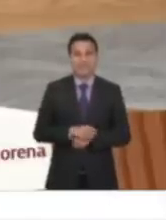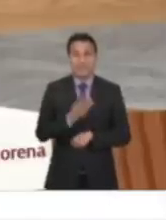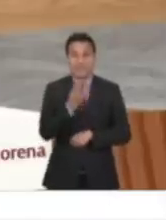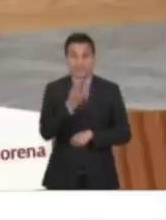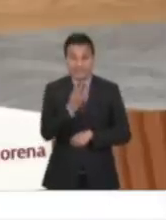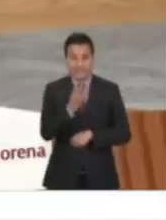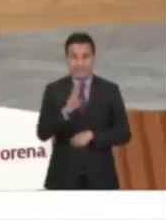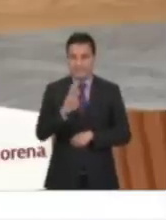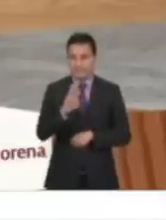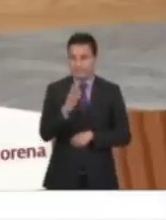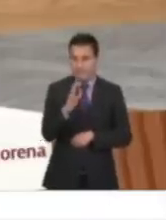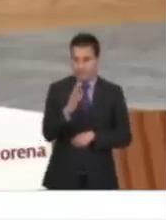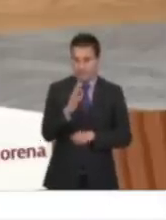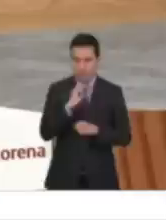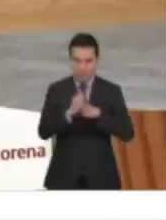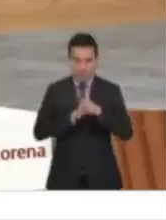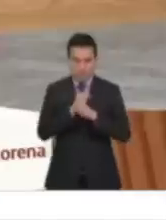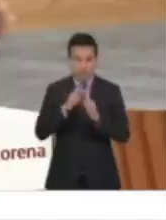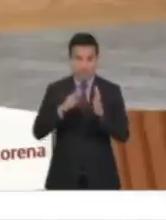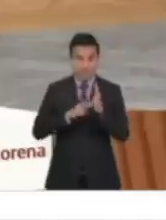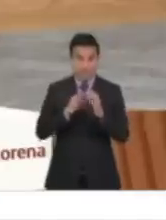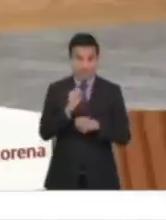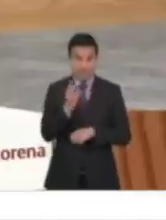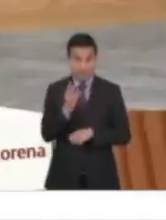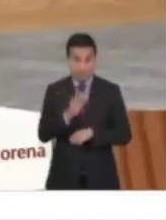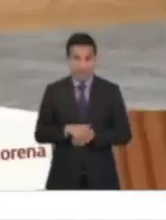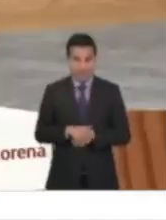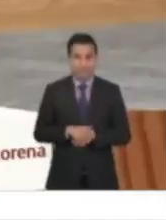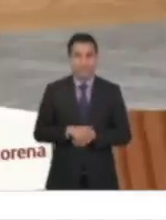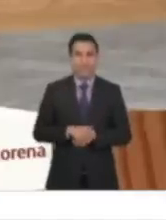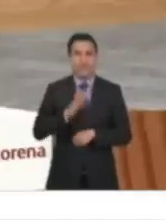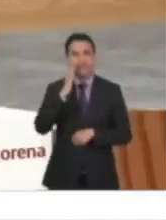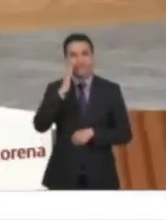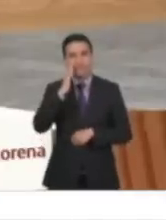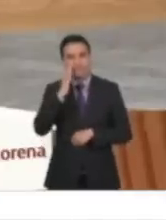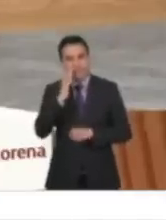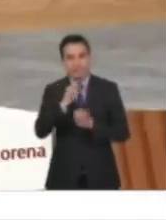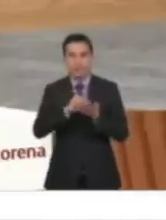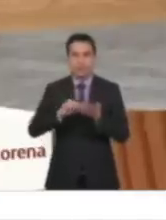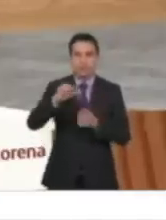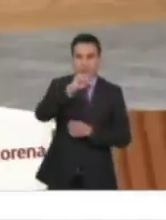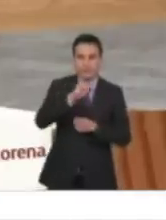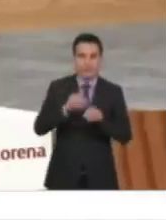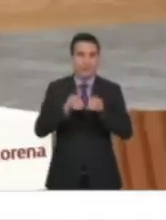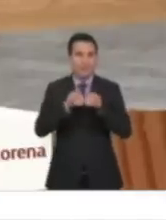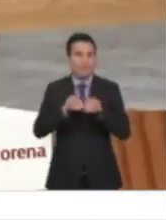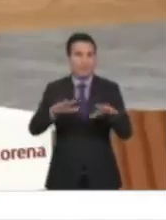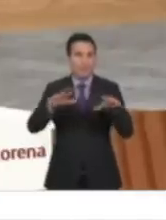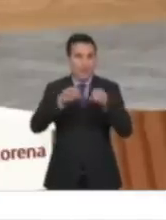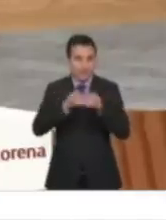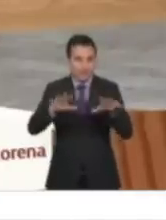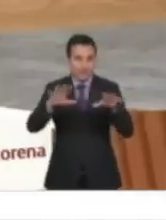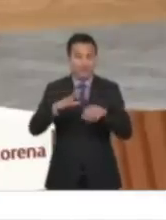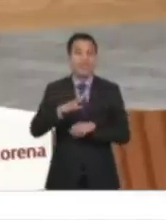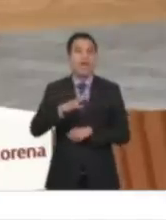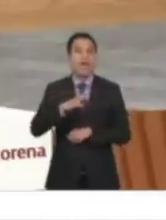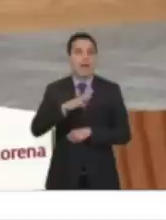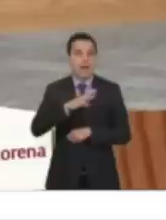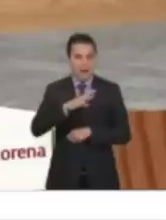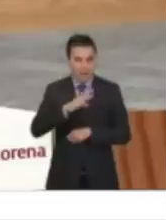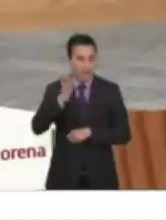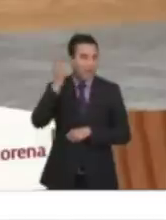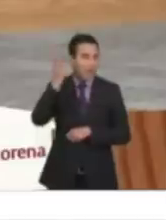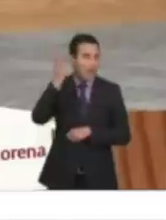3 de mayo de este año han circulado en redes sociales una serie de audios que revelan